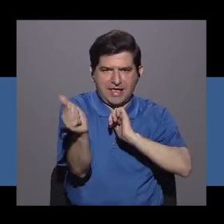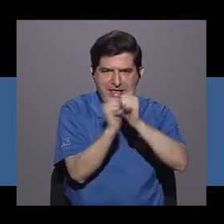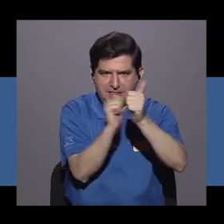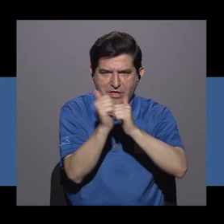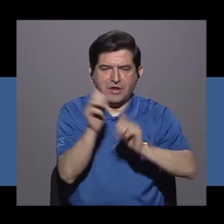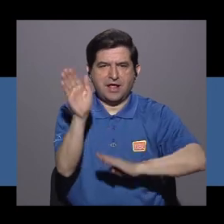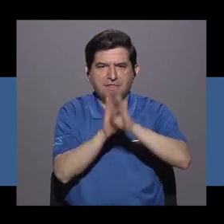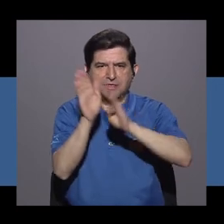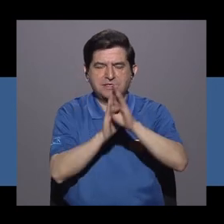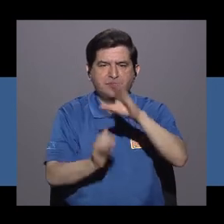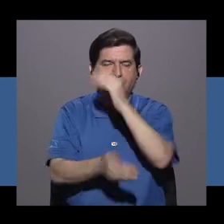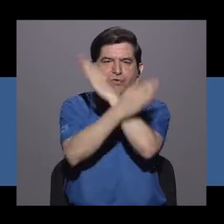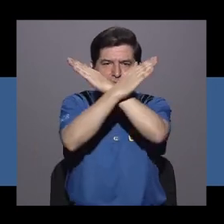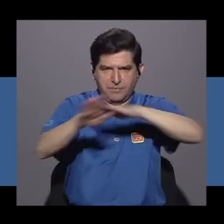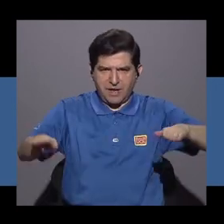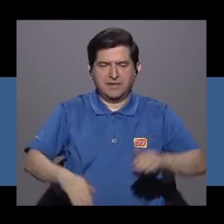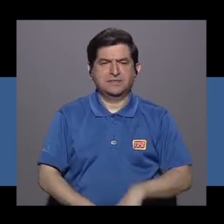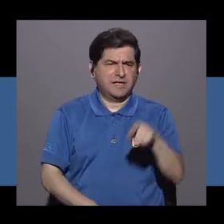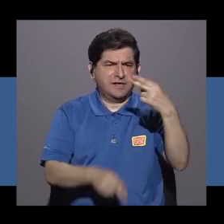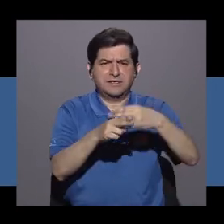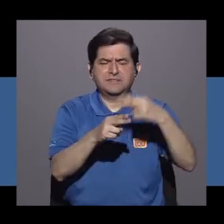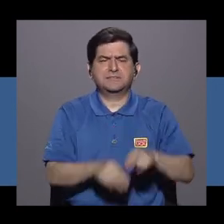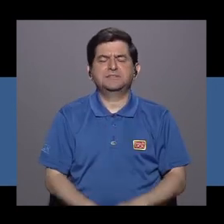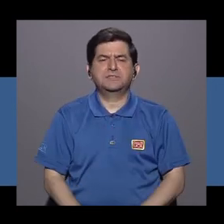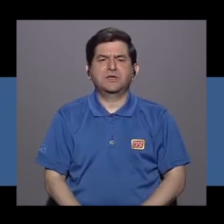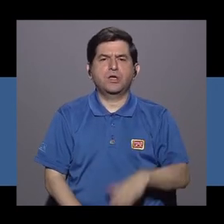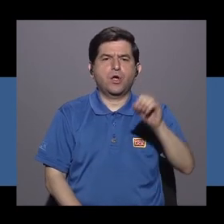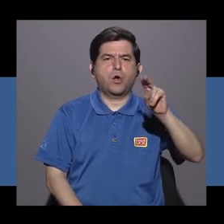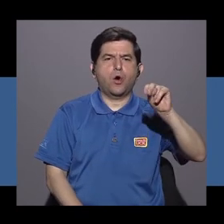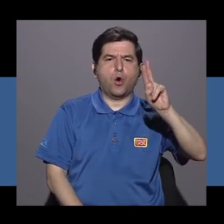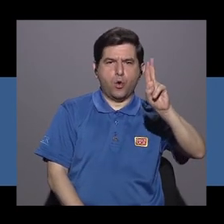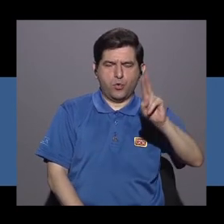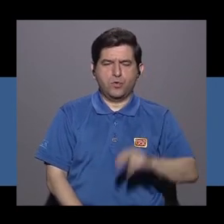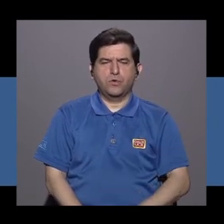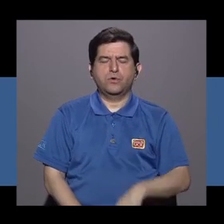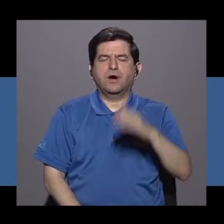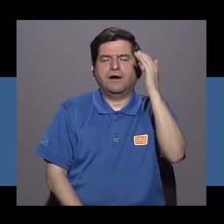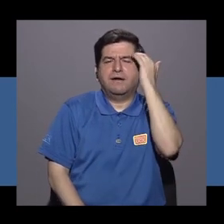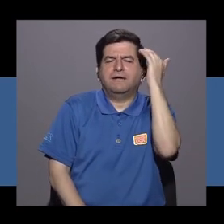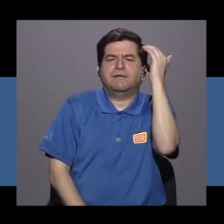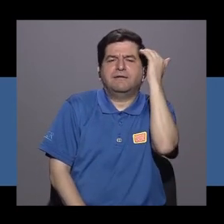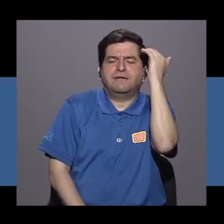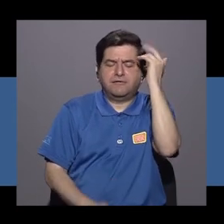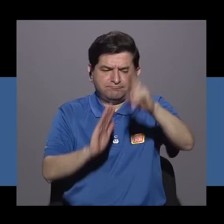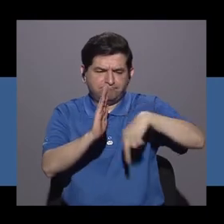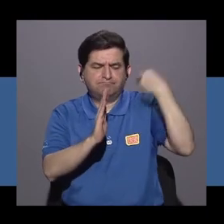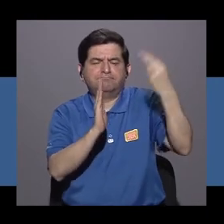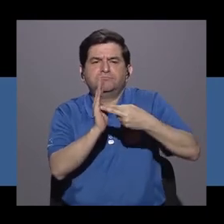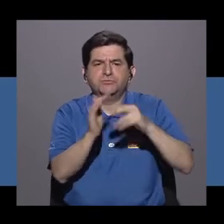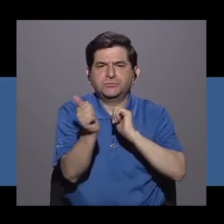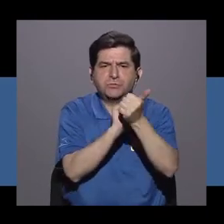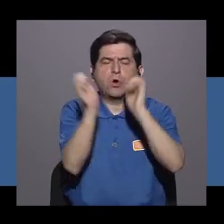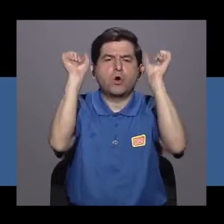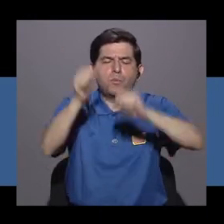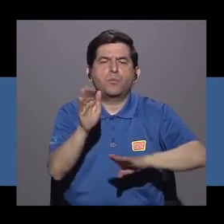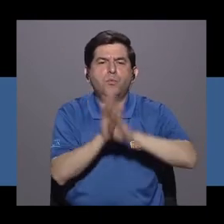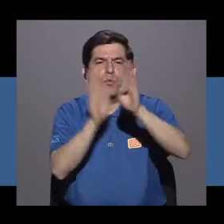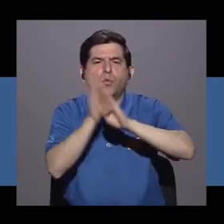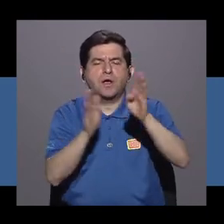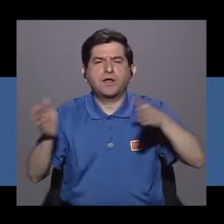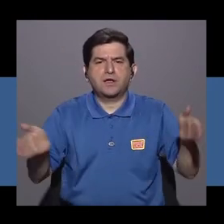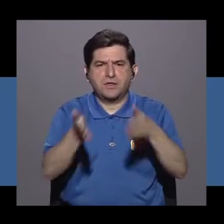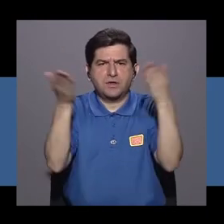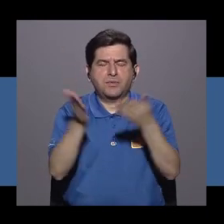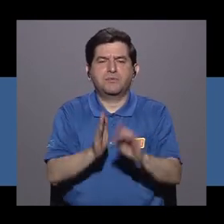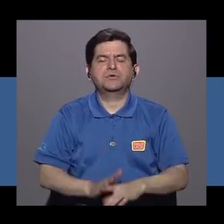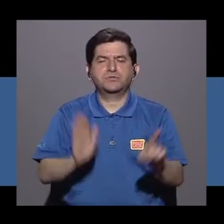Internacional del Deporte para el Desarrollo y la Paz, nombrado así por la Organización de Naciones Unidas para concienciar acerca del papel que el deporte puede desempeñar